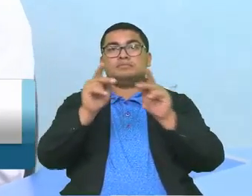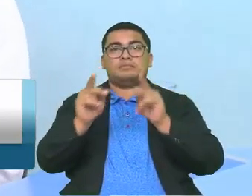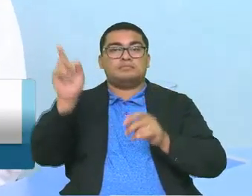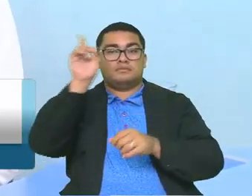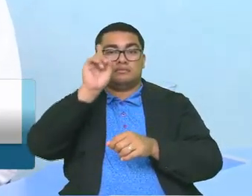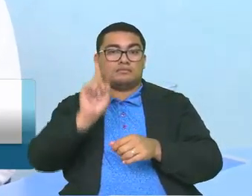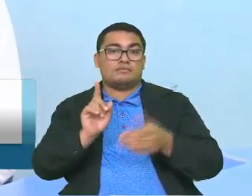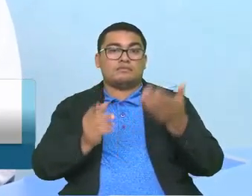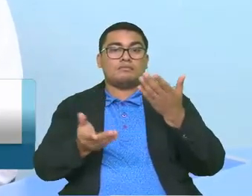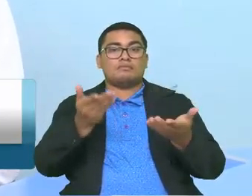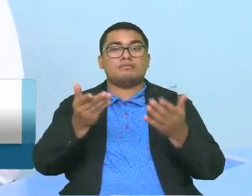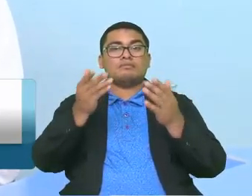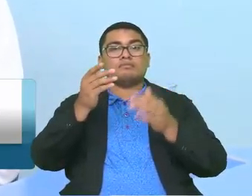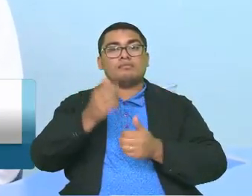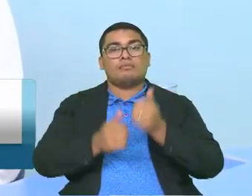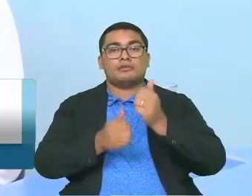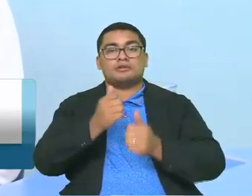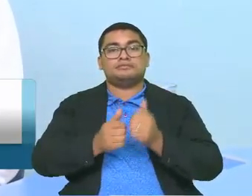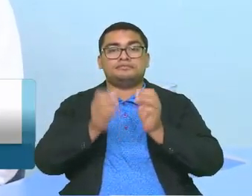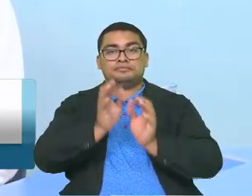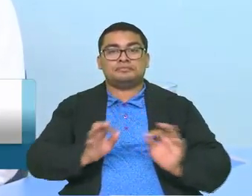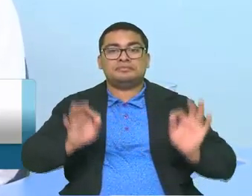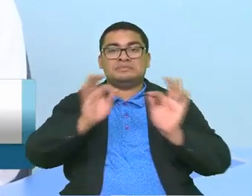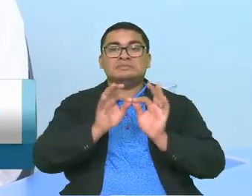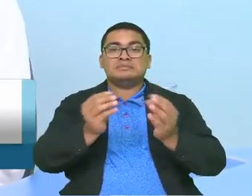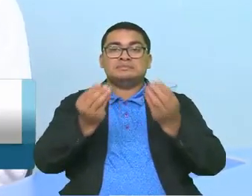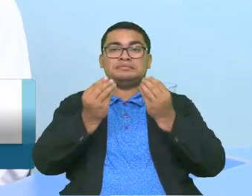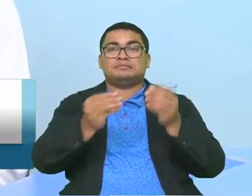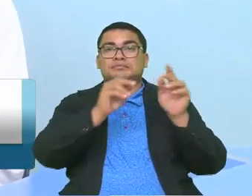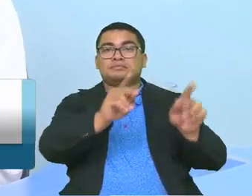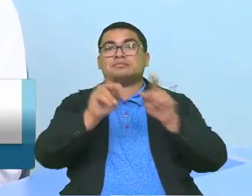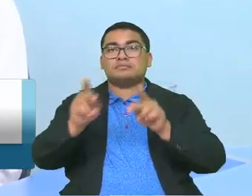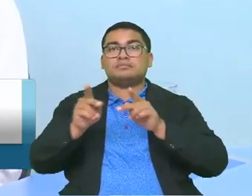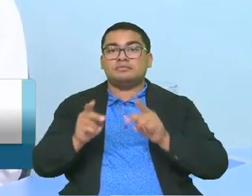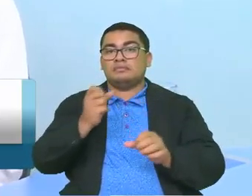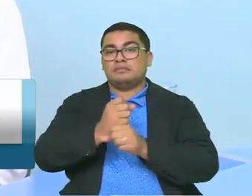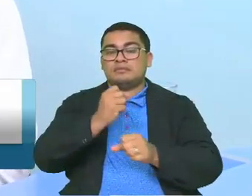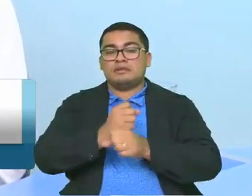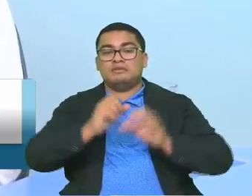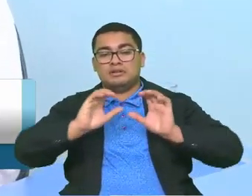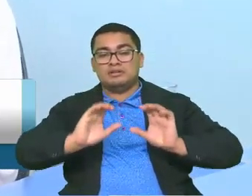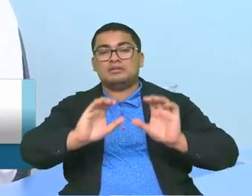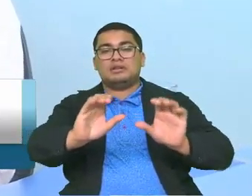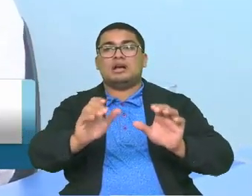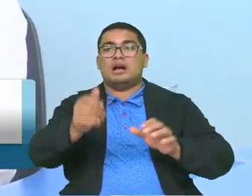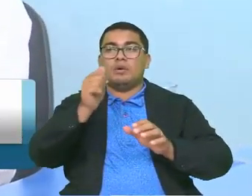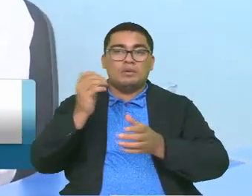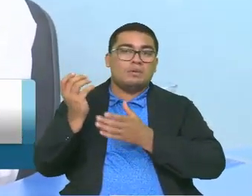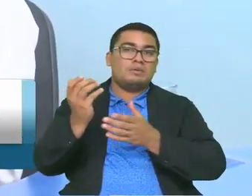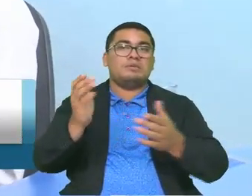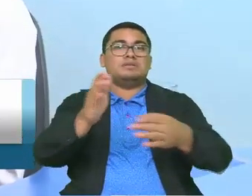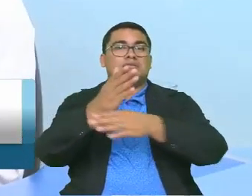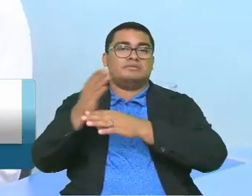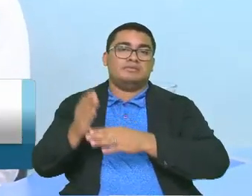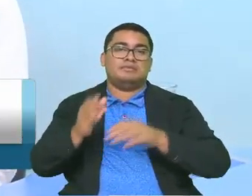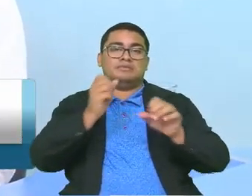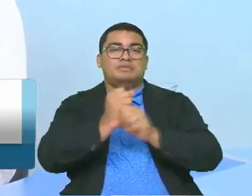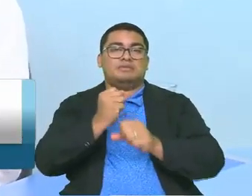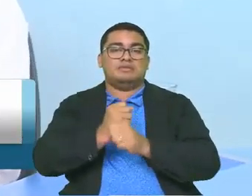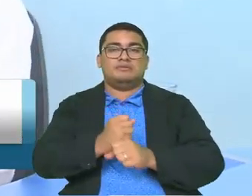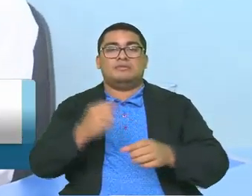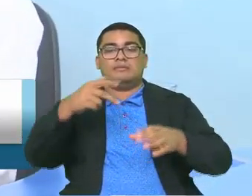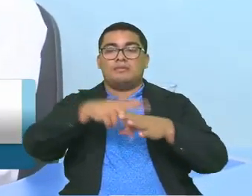tiempo y no llegan ya en forma tardía. A veces por el entorno social, la característica sociocultural de nuestra población y